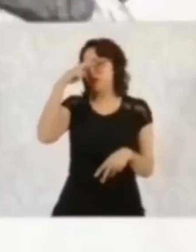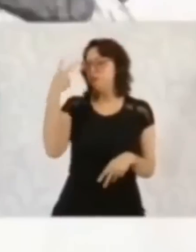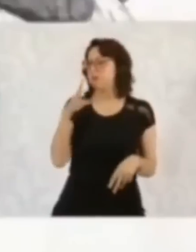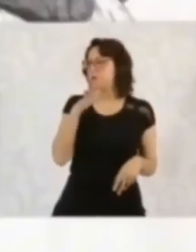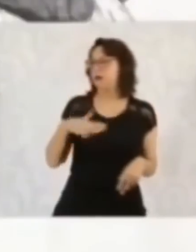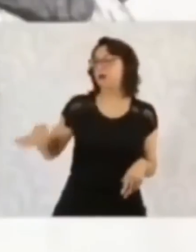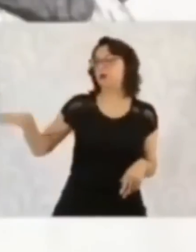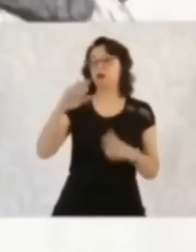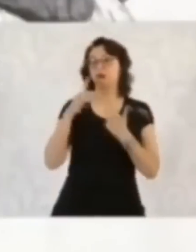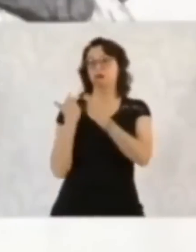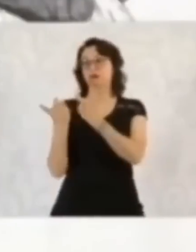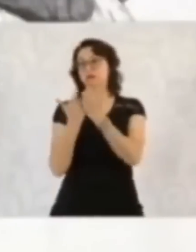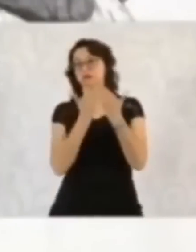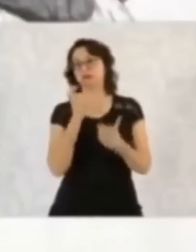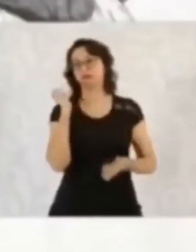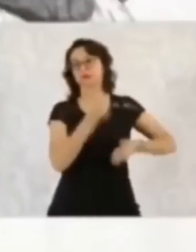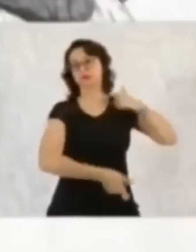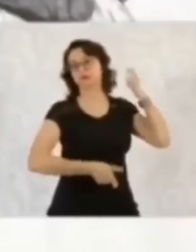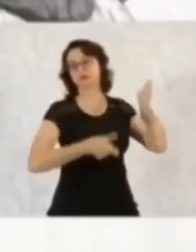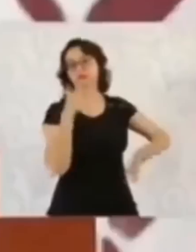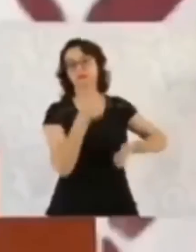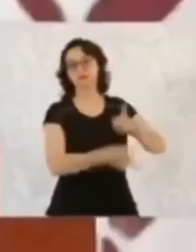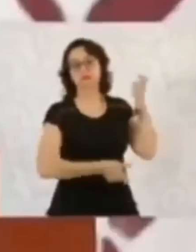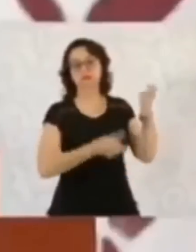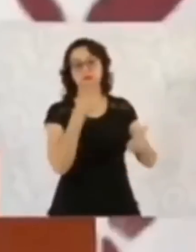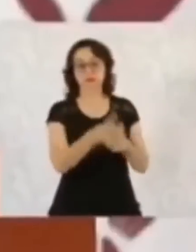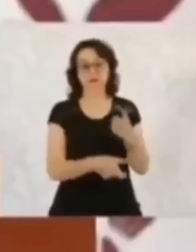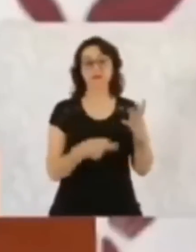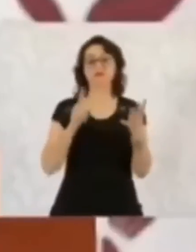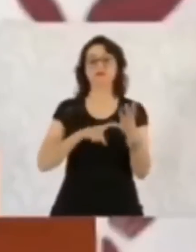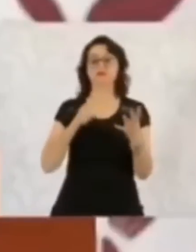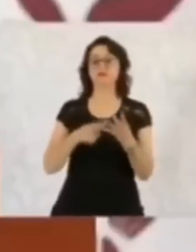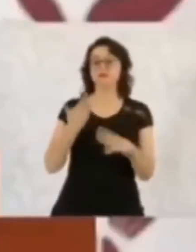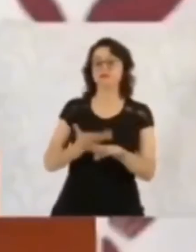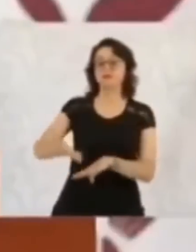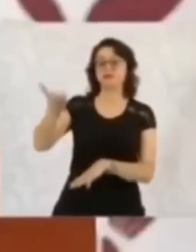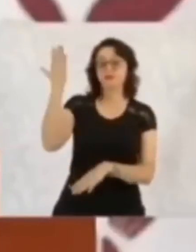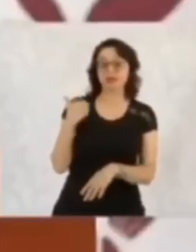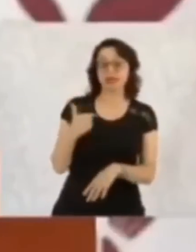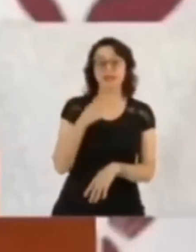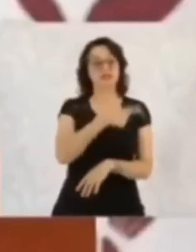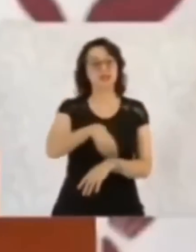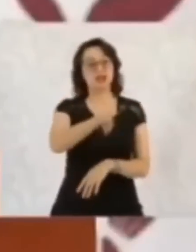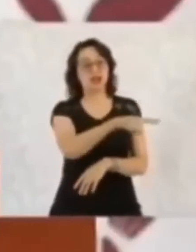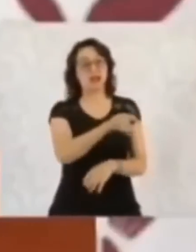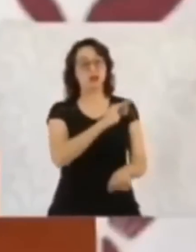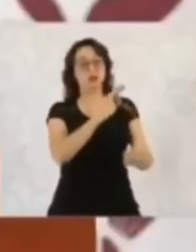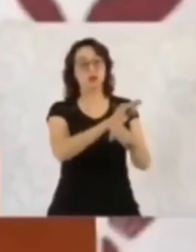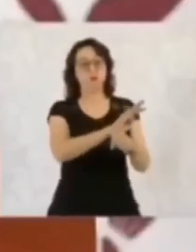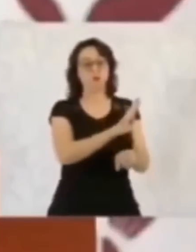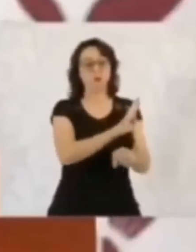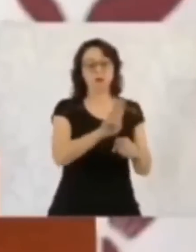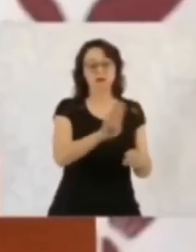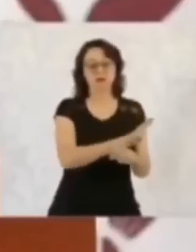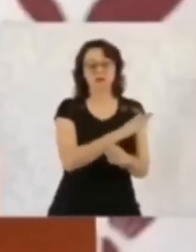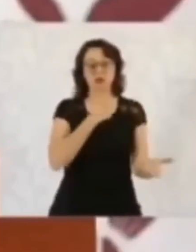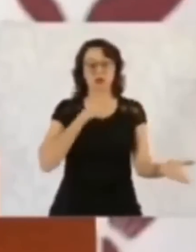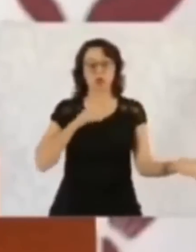mexicana? ¿A quién se le dieron recursos que no tenía nada que ver con